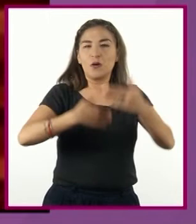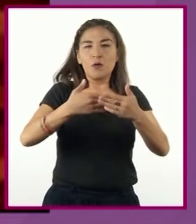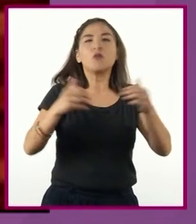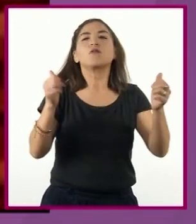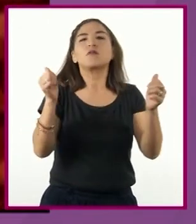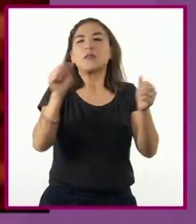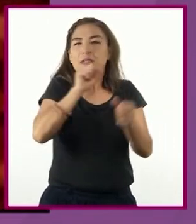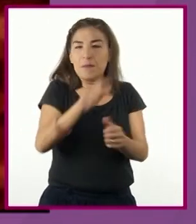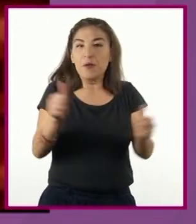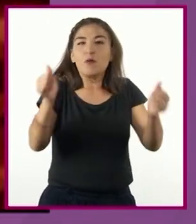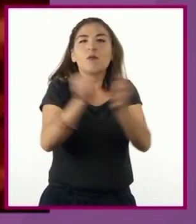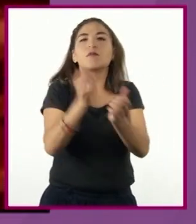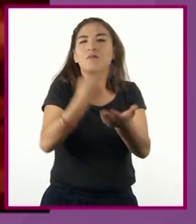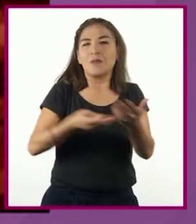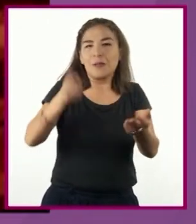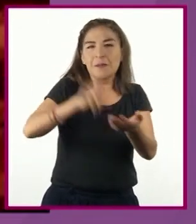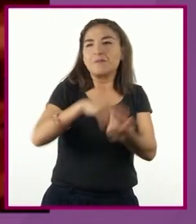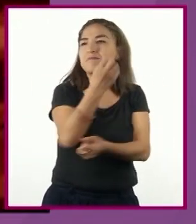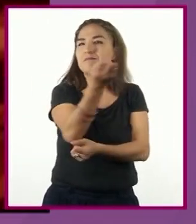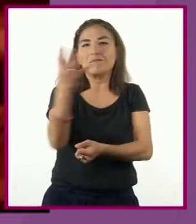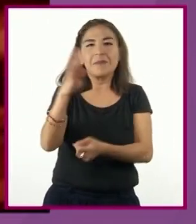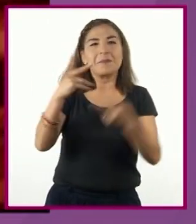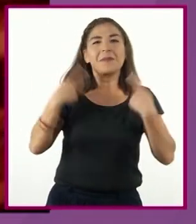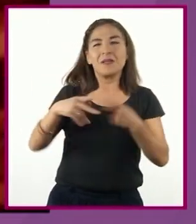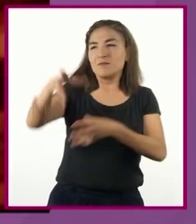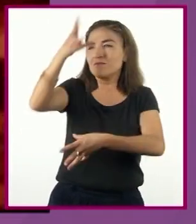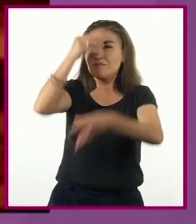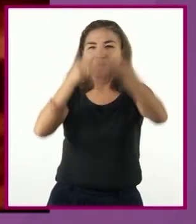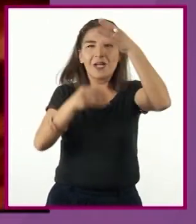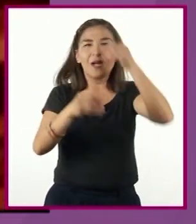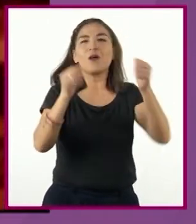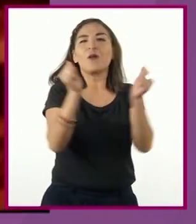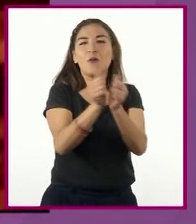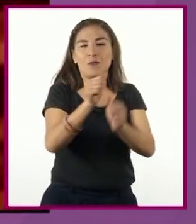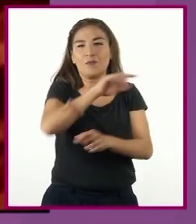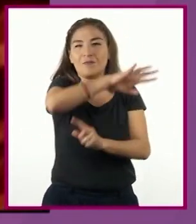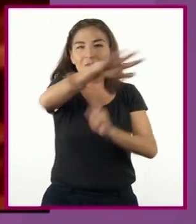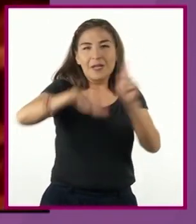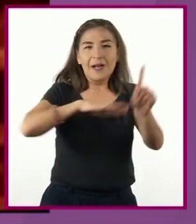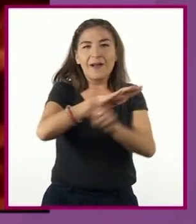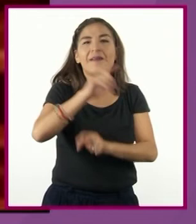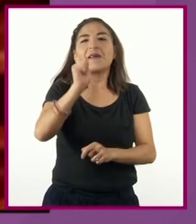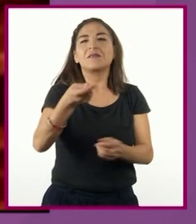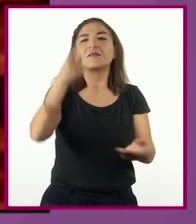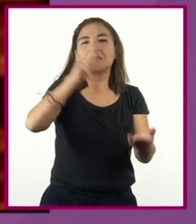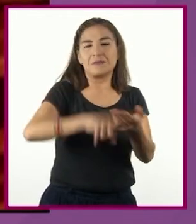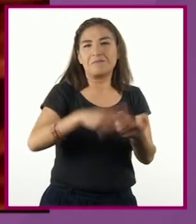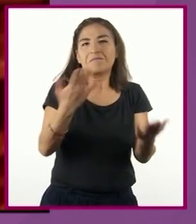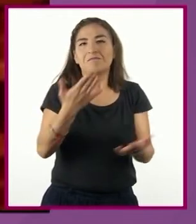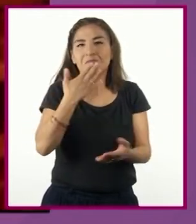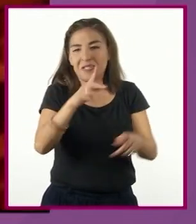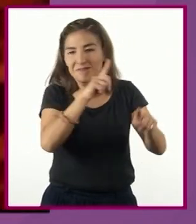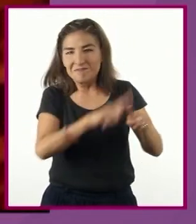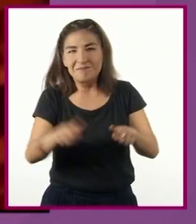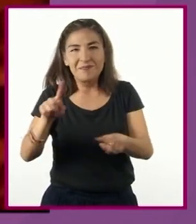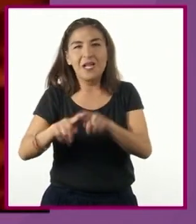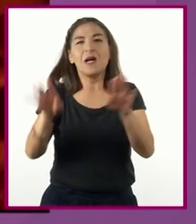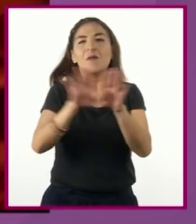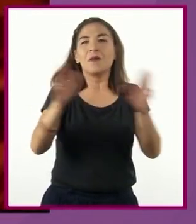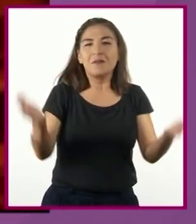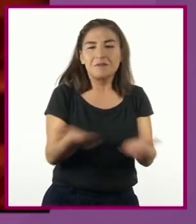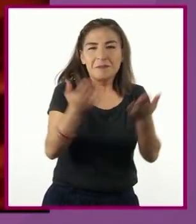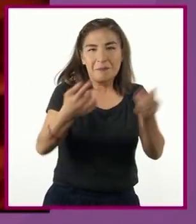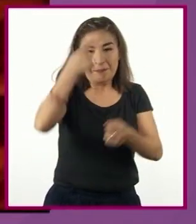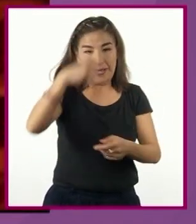lo que tenemos a nuestro alrededor. Así las cosas, si lo que tenemos a nuestro alrededor es un ambiente gratificante, un ambiente que promueve